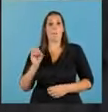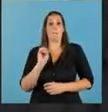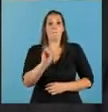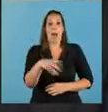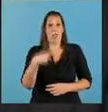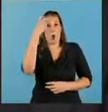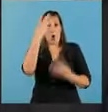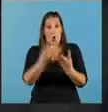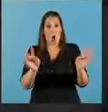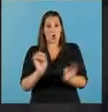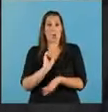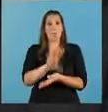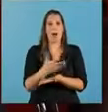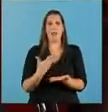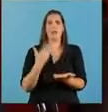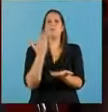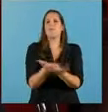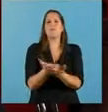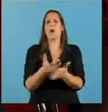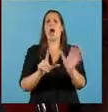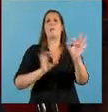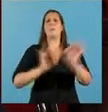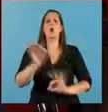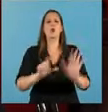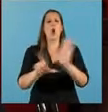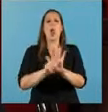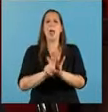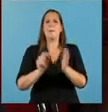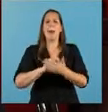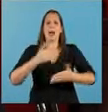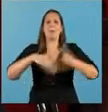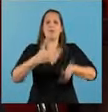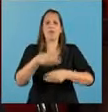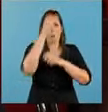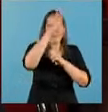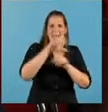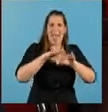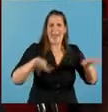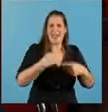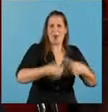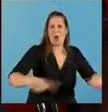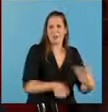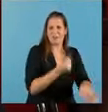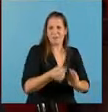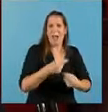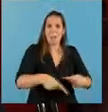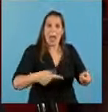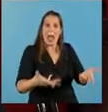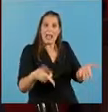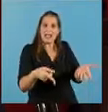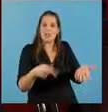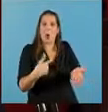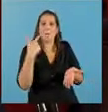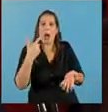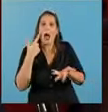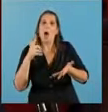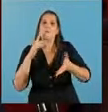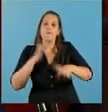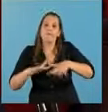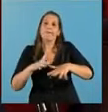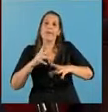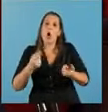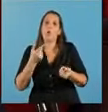ley para el desarrollo del sector hidrocarburífero y minero que promueva y estimule la inversión nacional e internacional en el